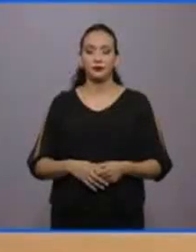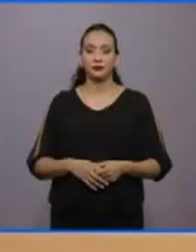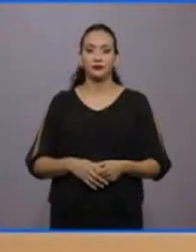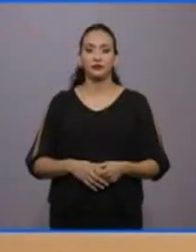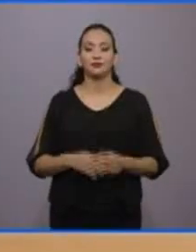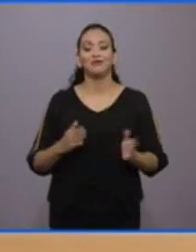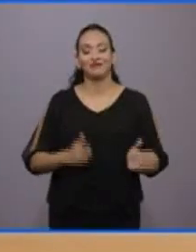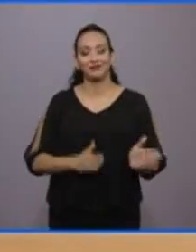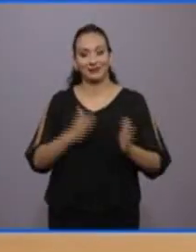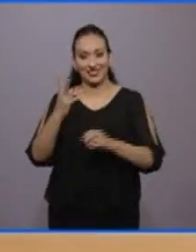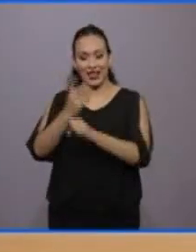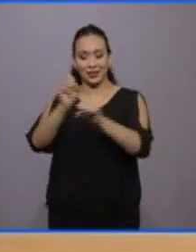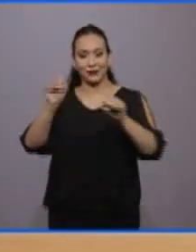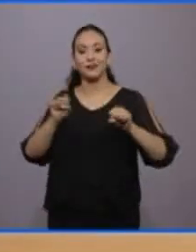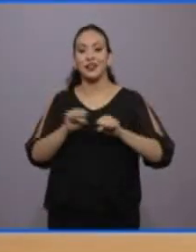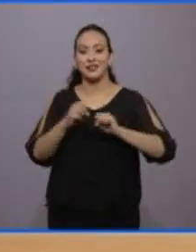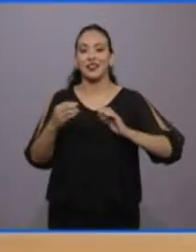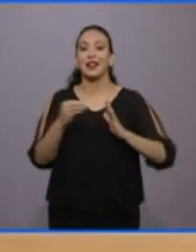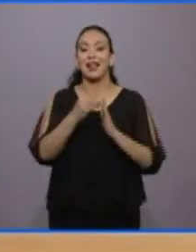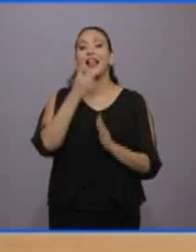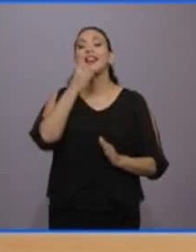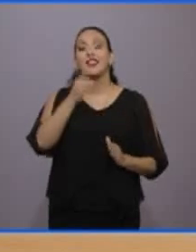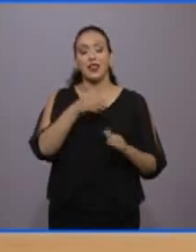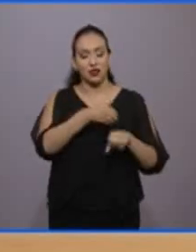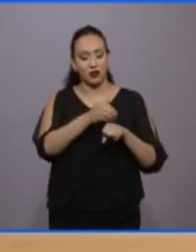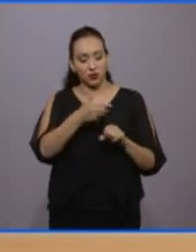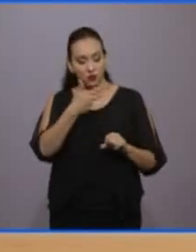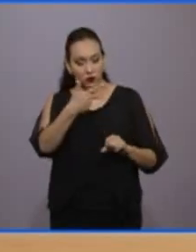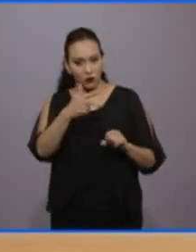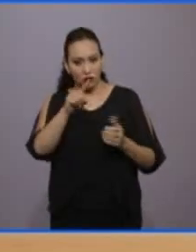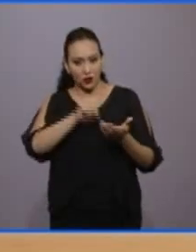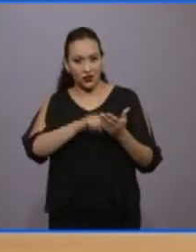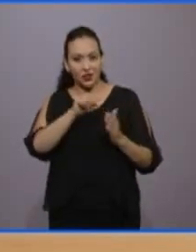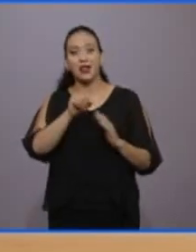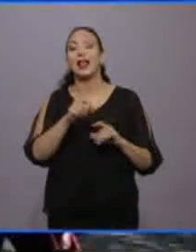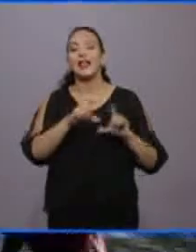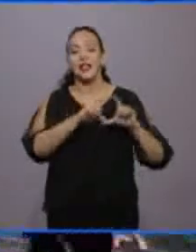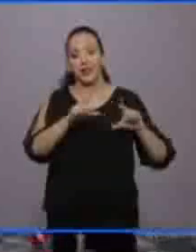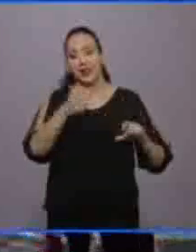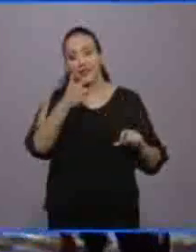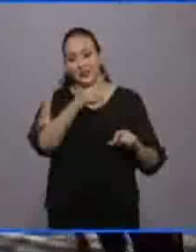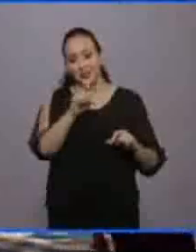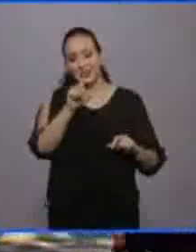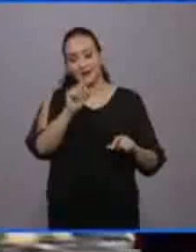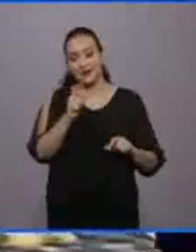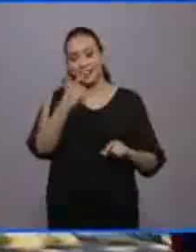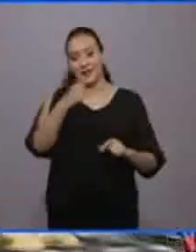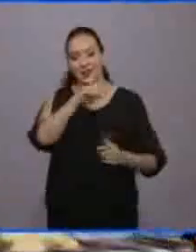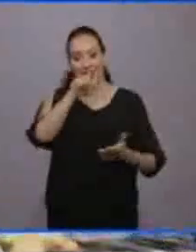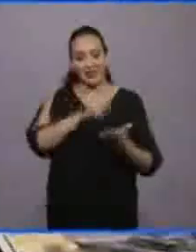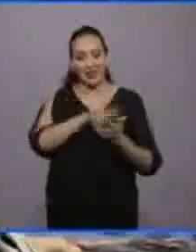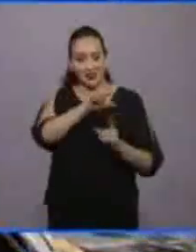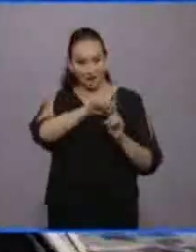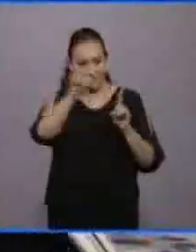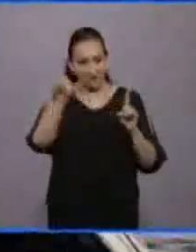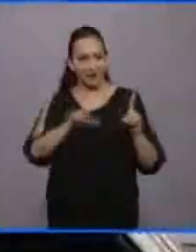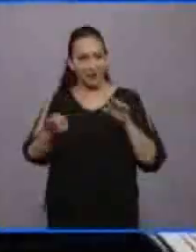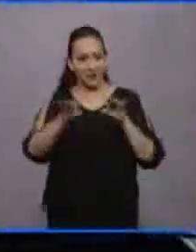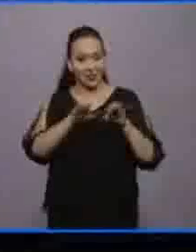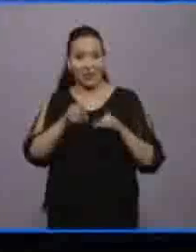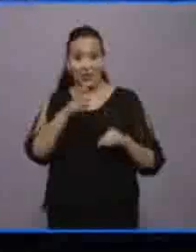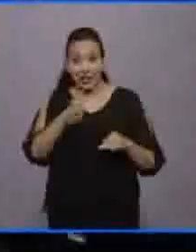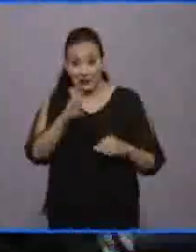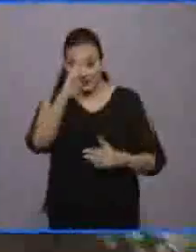Por su parte, la segunda sala estableció que la fracción octava del artículo 127 de la Ley Federal del Trabajo no viola el principio